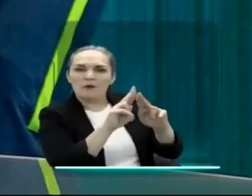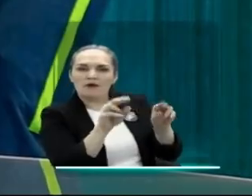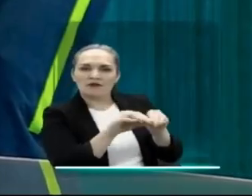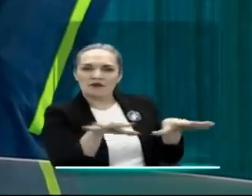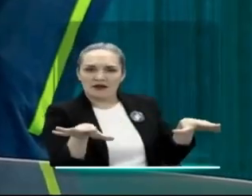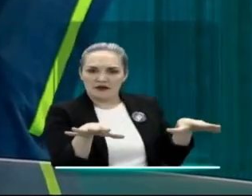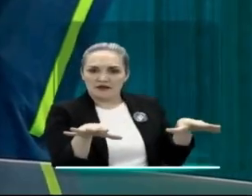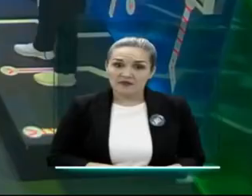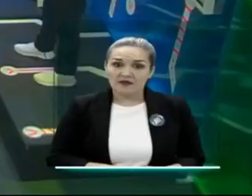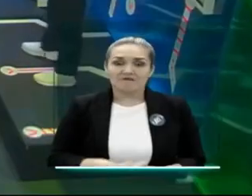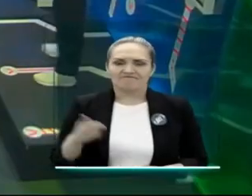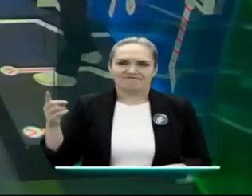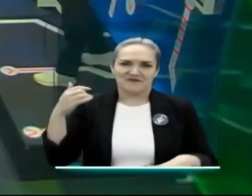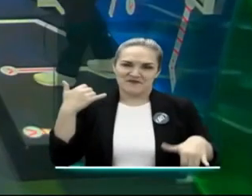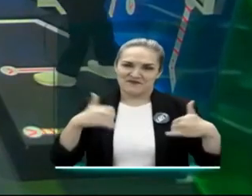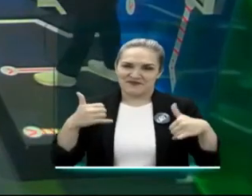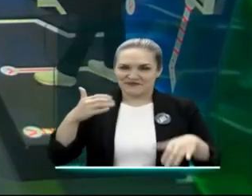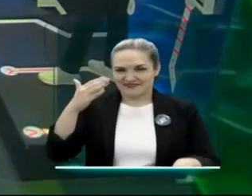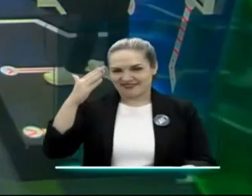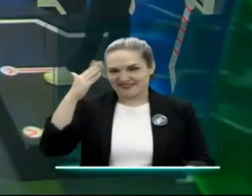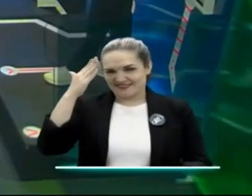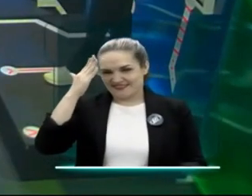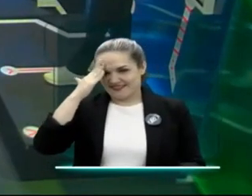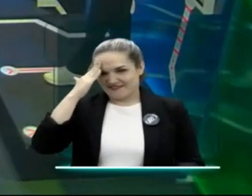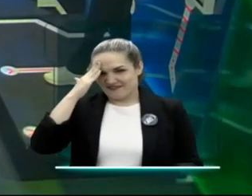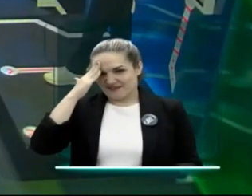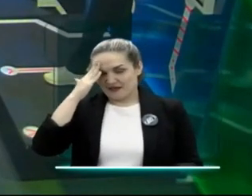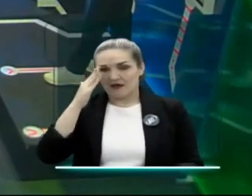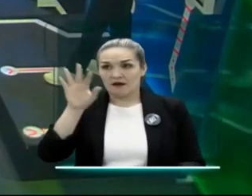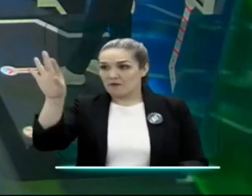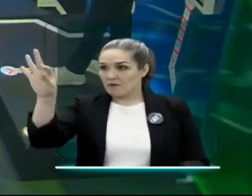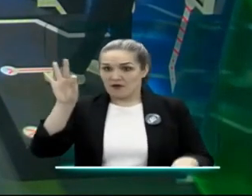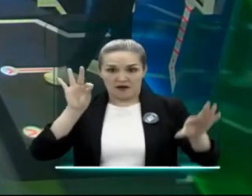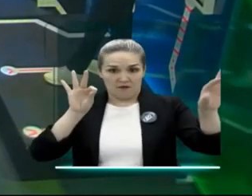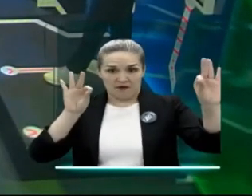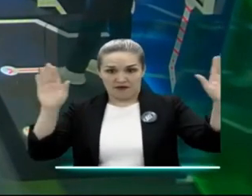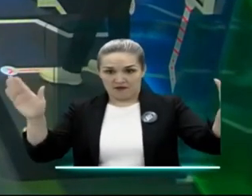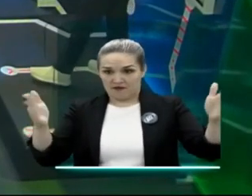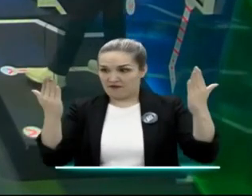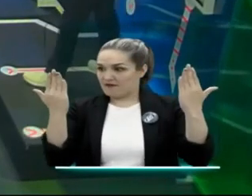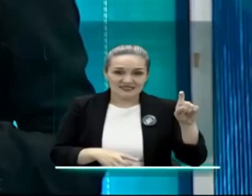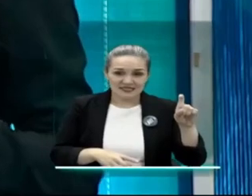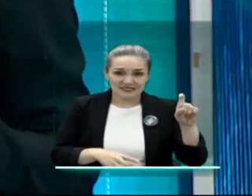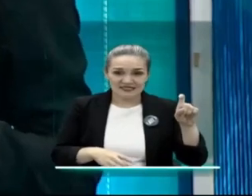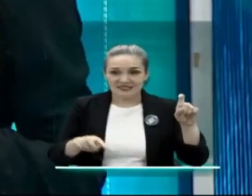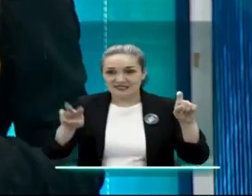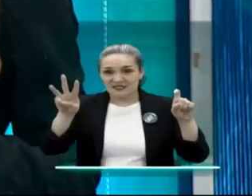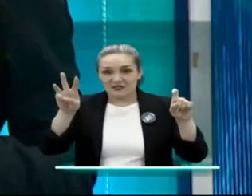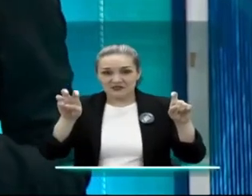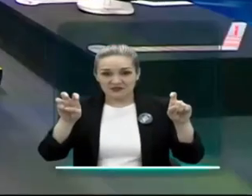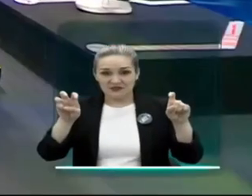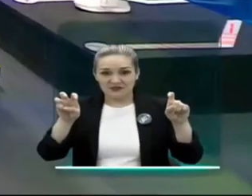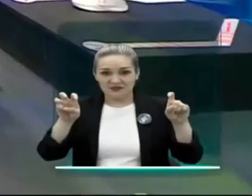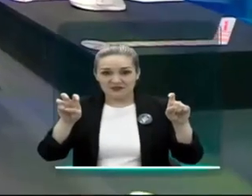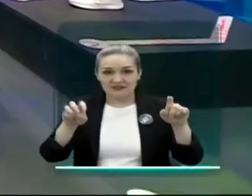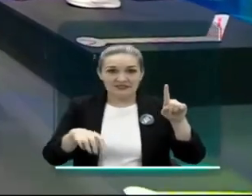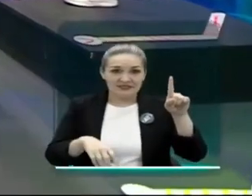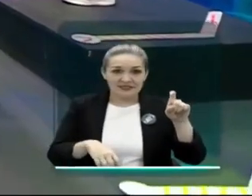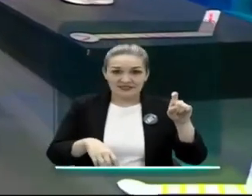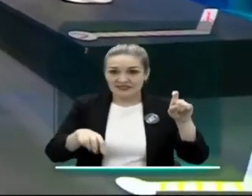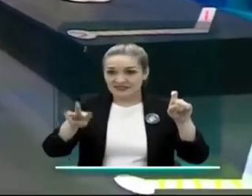causar muchos daños. Vamos a decir 2 números y si son pares, pues ahí iremos descubriendo. 6 y 8.